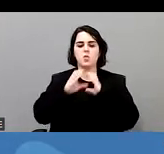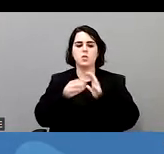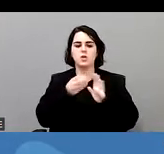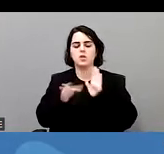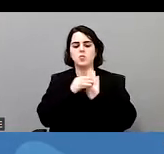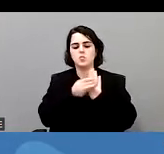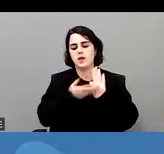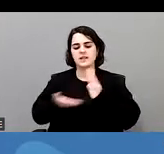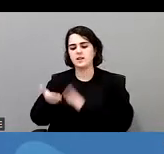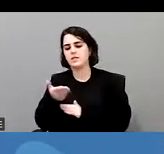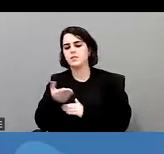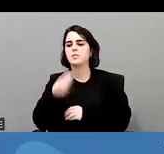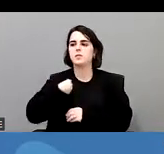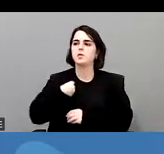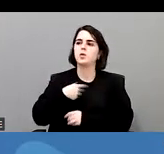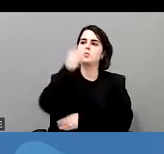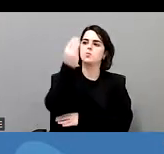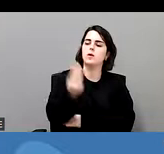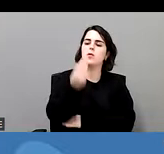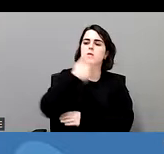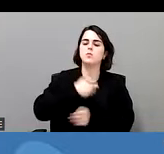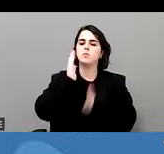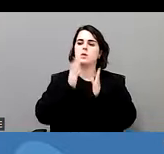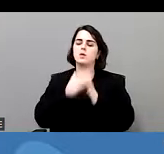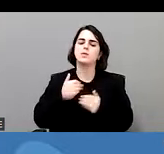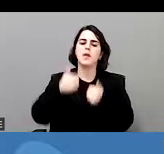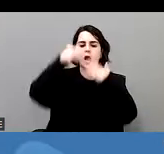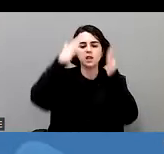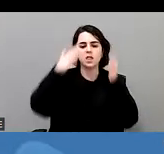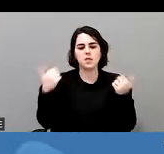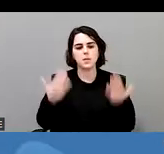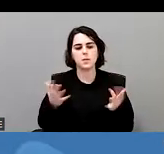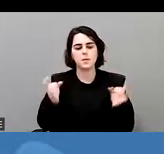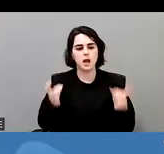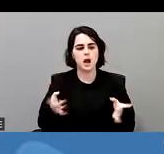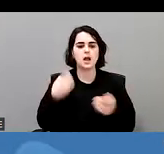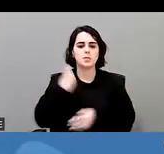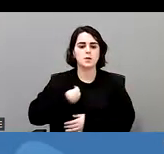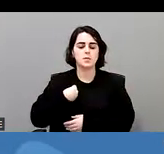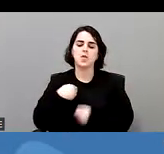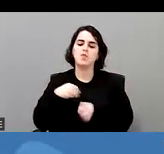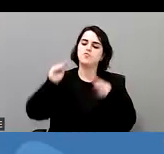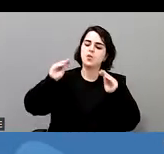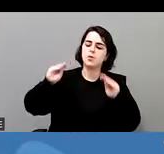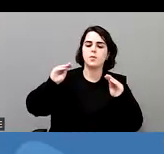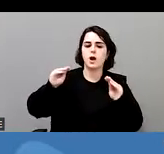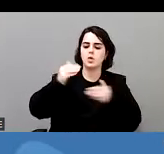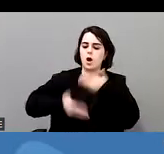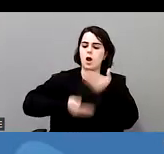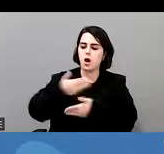de la figura del logopeda en atención temprana, en etapas educativas y facilitar su formación